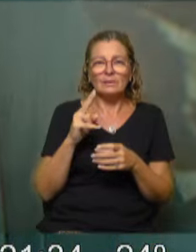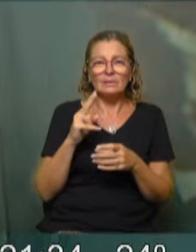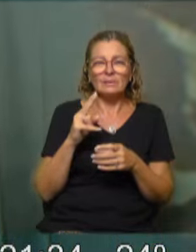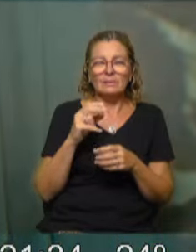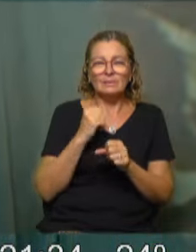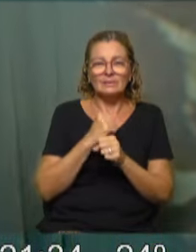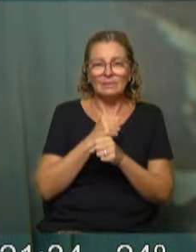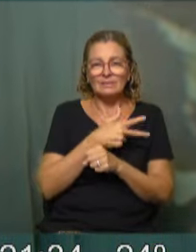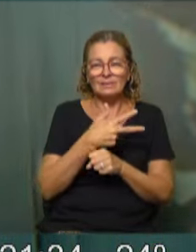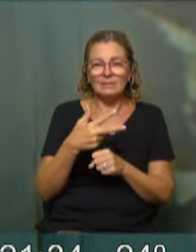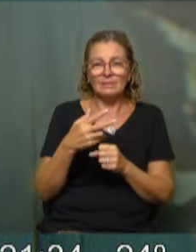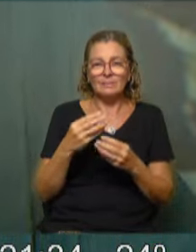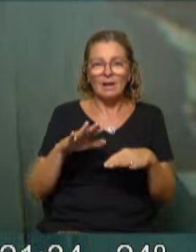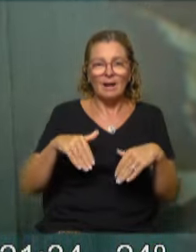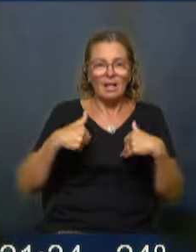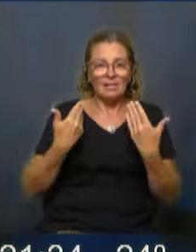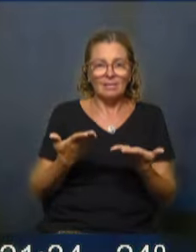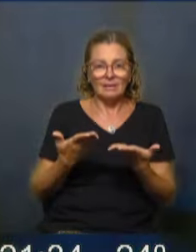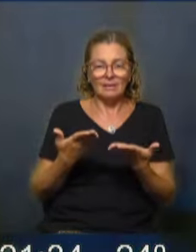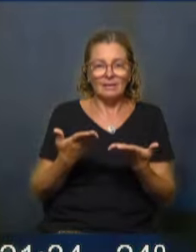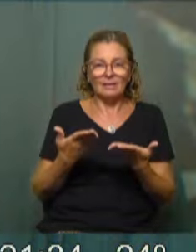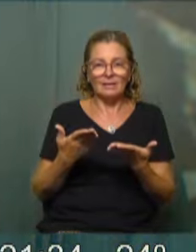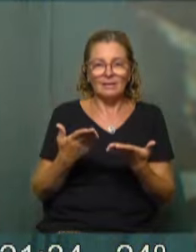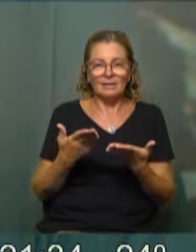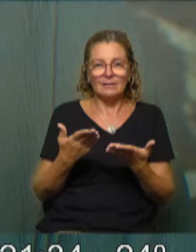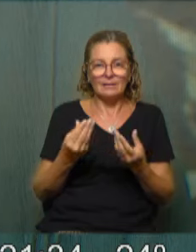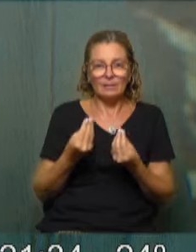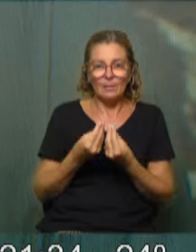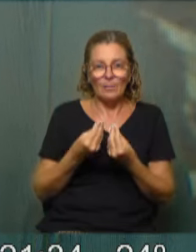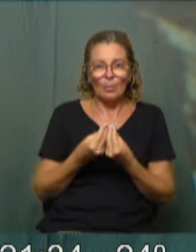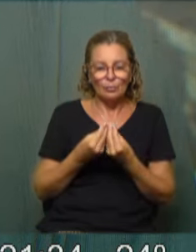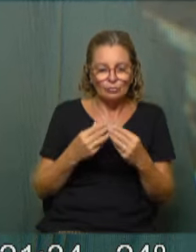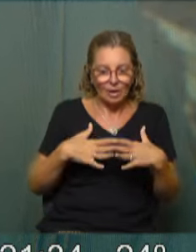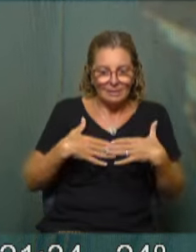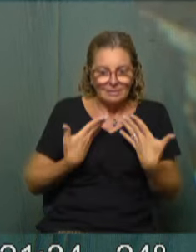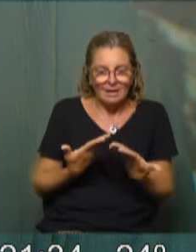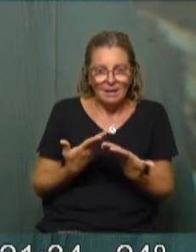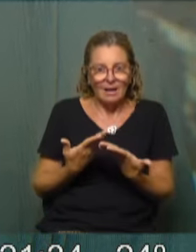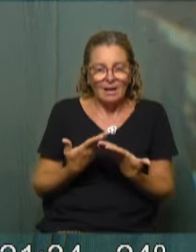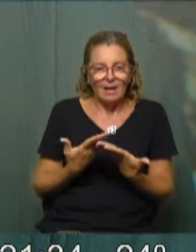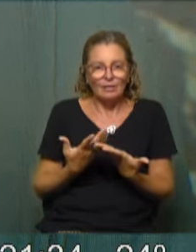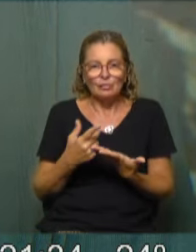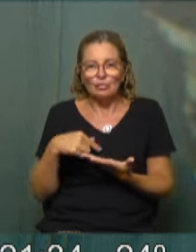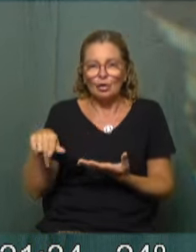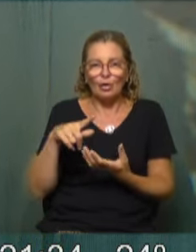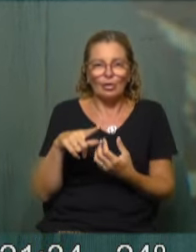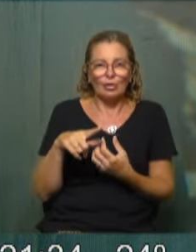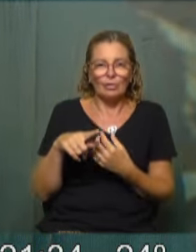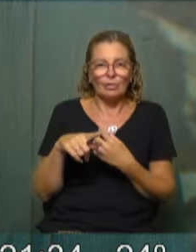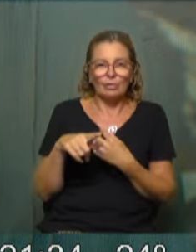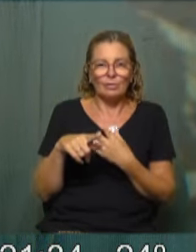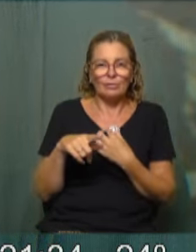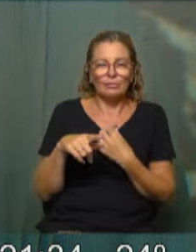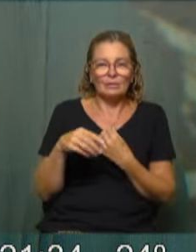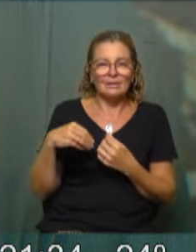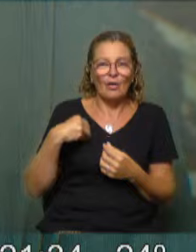trabajando 3 semanas. Dale, ¿qué hacemos? Claro, por eso ¿cómo te digo? Vamos? Y de mucha entrega, desde un lugar de exposición y de entrega y